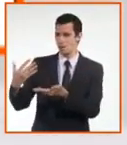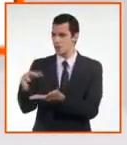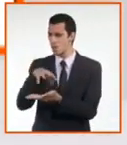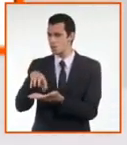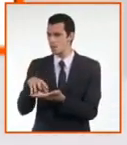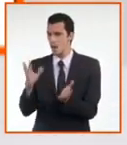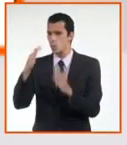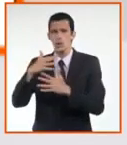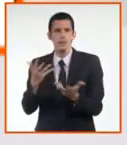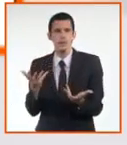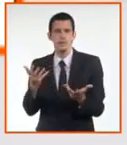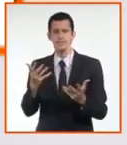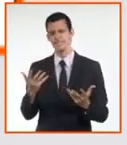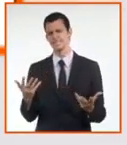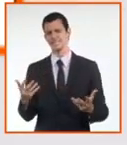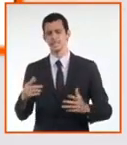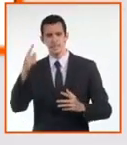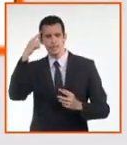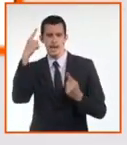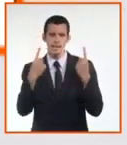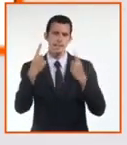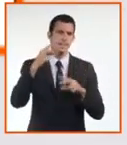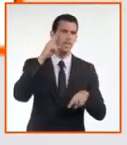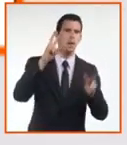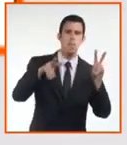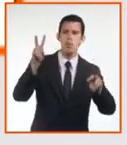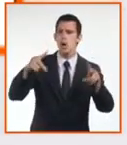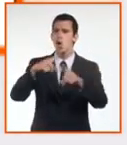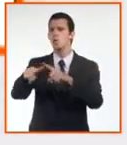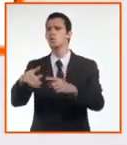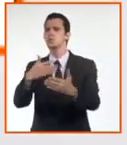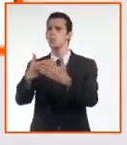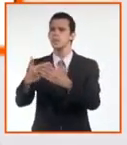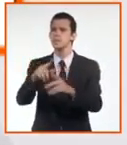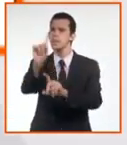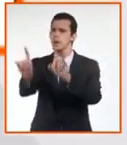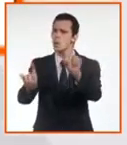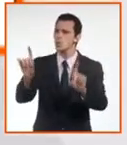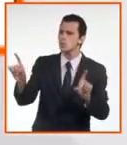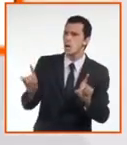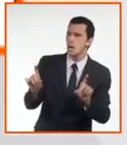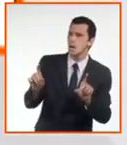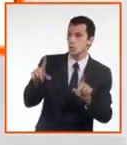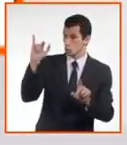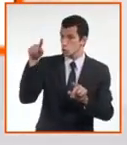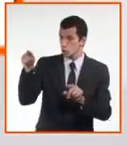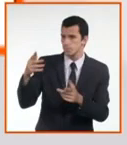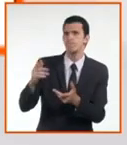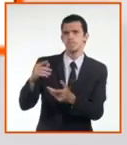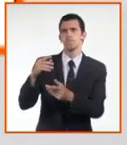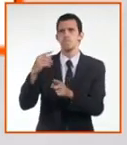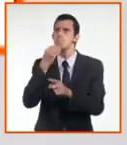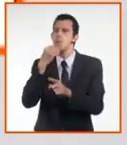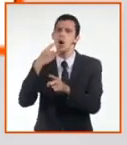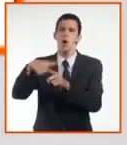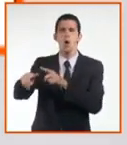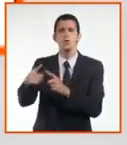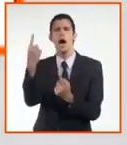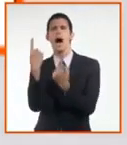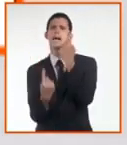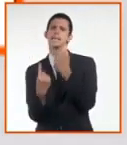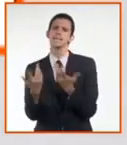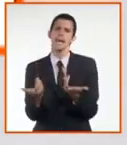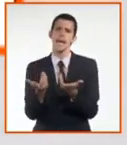un ejemplo ahora hemos buscado una solución con el aluminio 340 en base a la